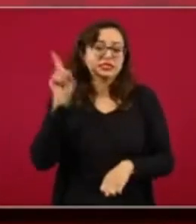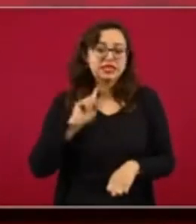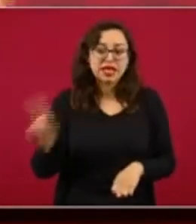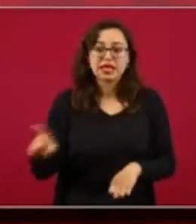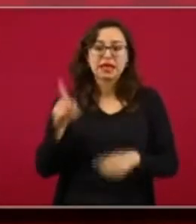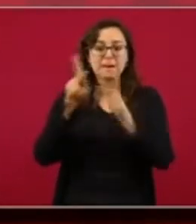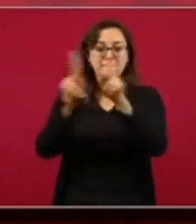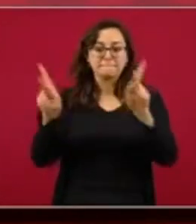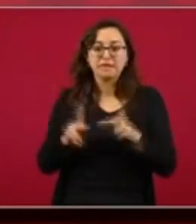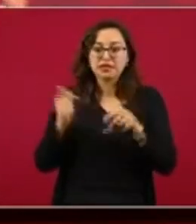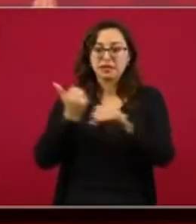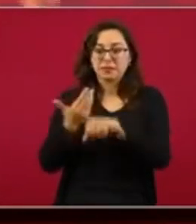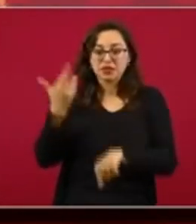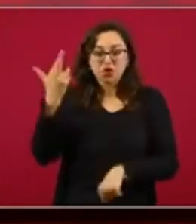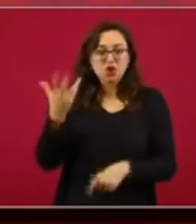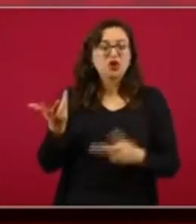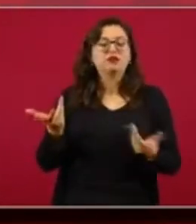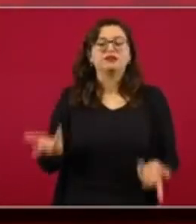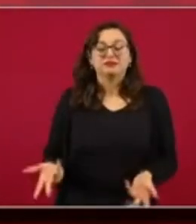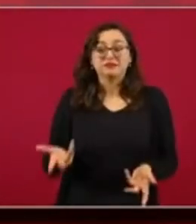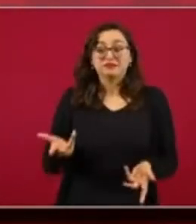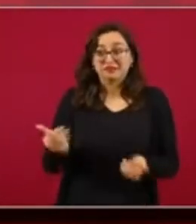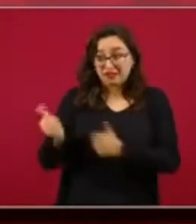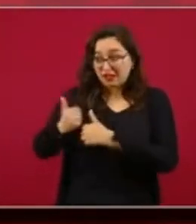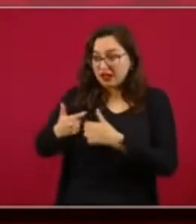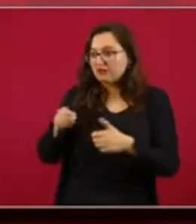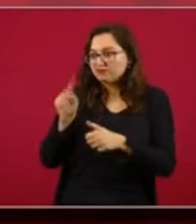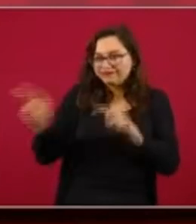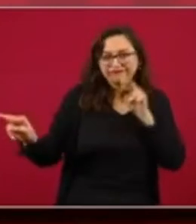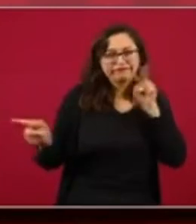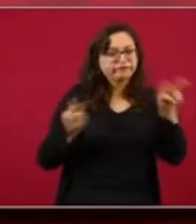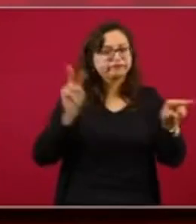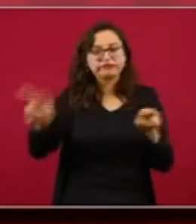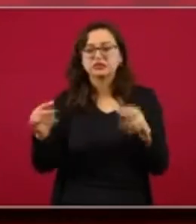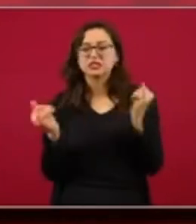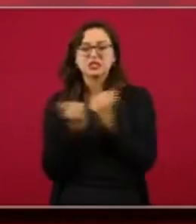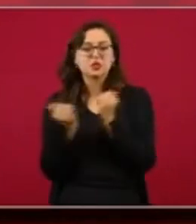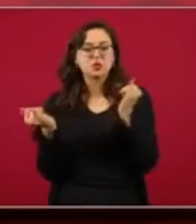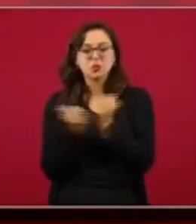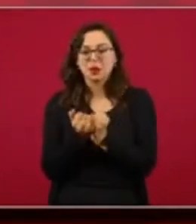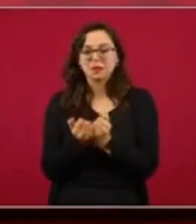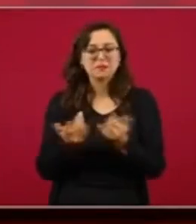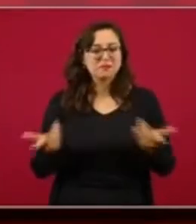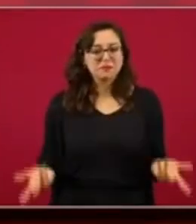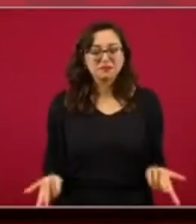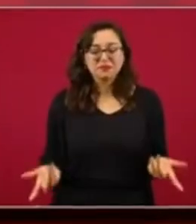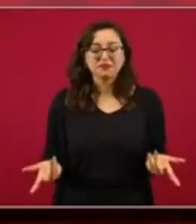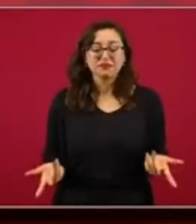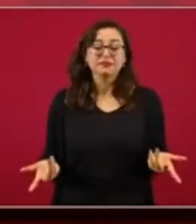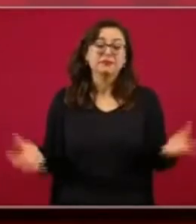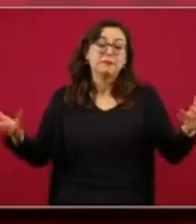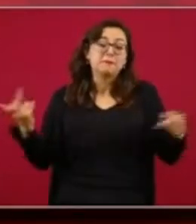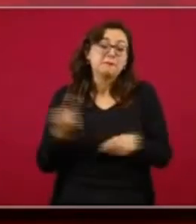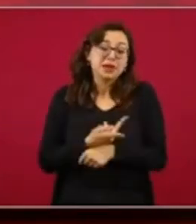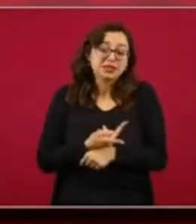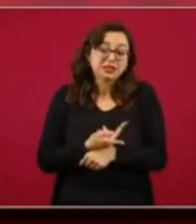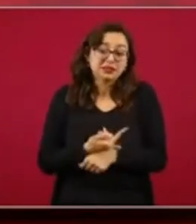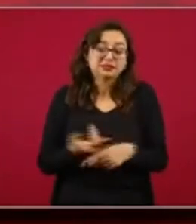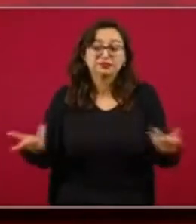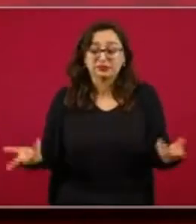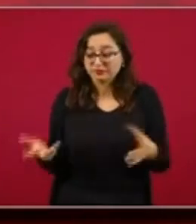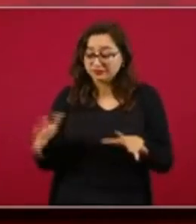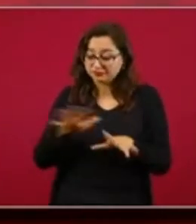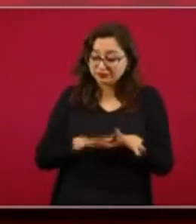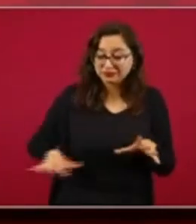Plaza Mayor, a la Plaza de Armas, estaríamos viendo la misma escena. Las sociedades, todas, la de México,